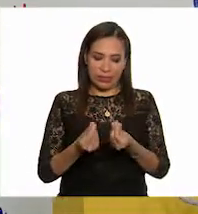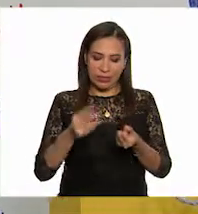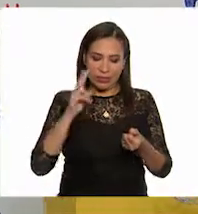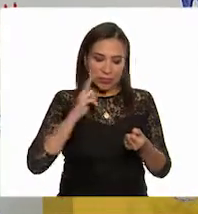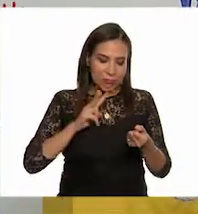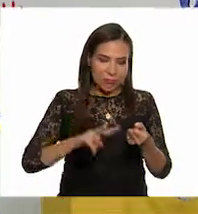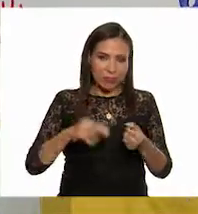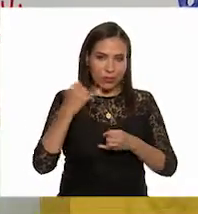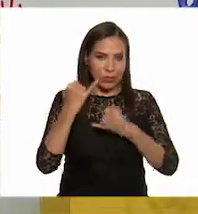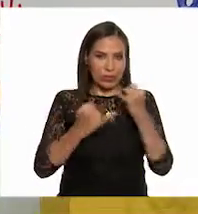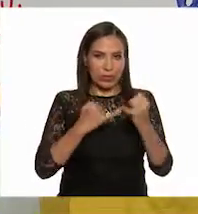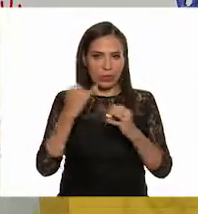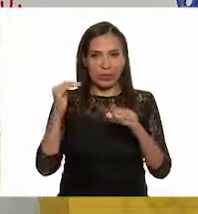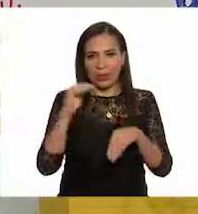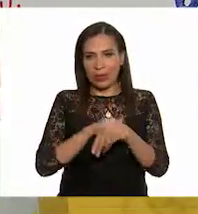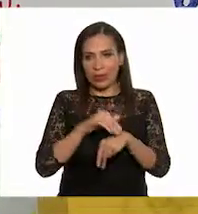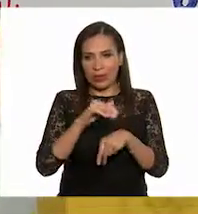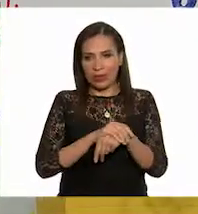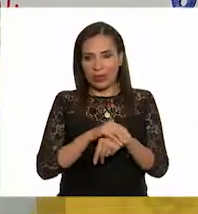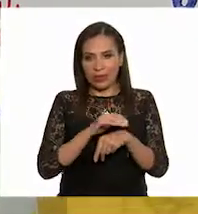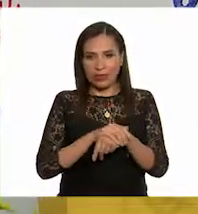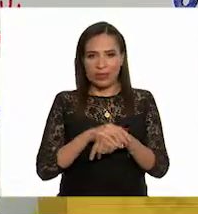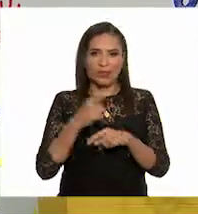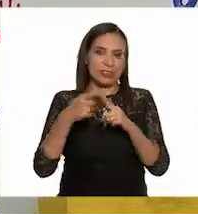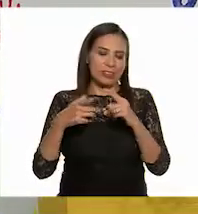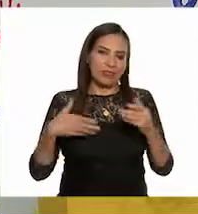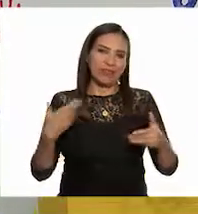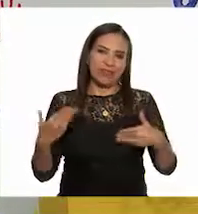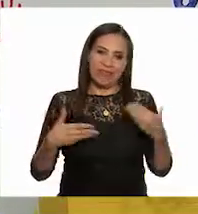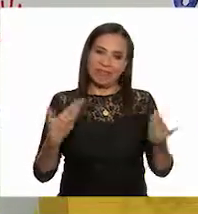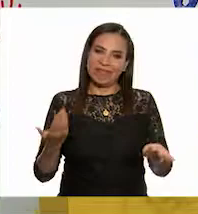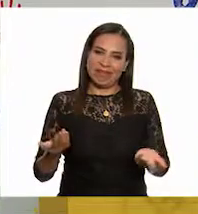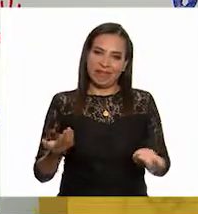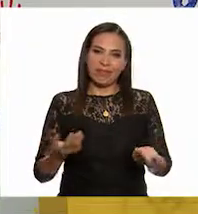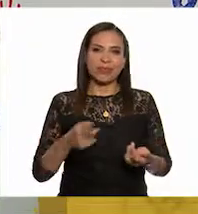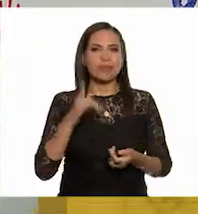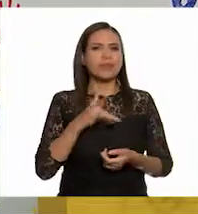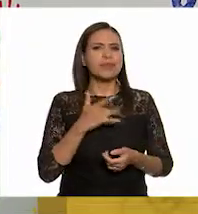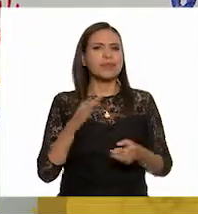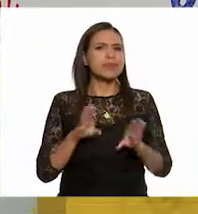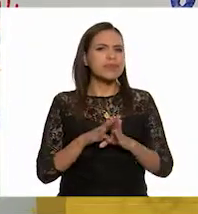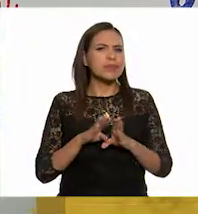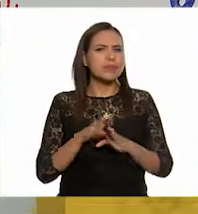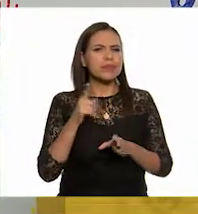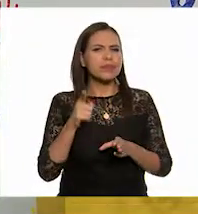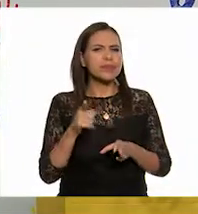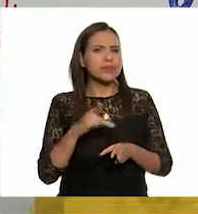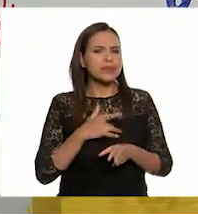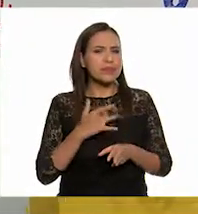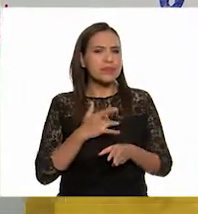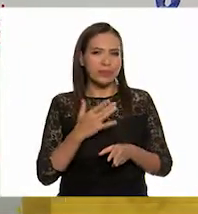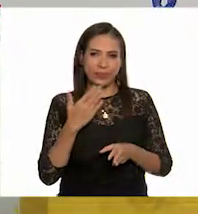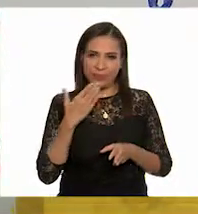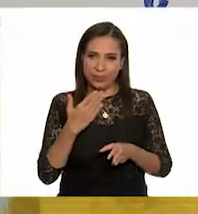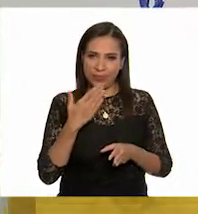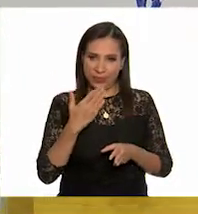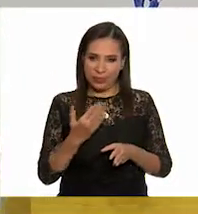transparente, jugando con amigos y un perrito divertido. ¿Cómo te sentirías tú? Muy